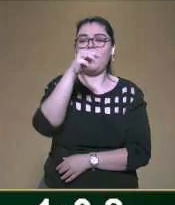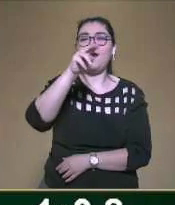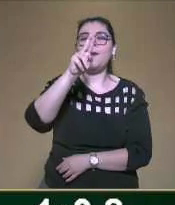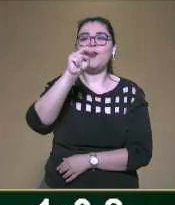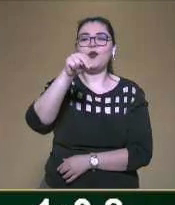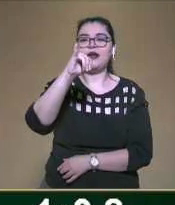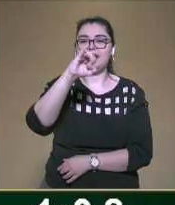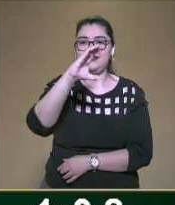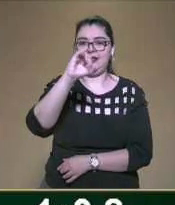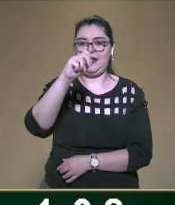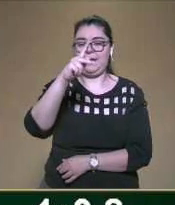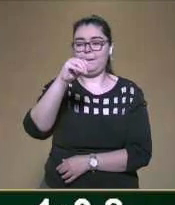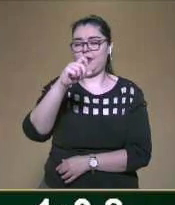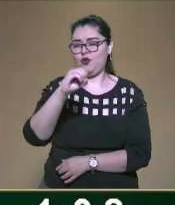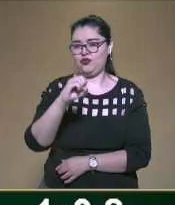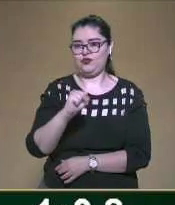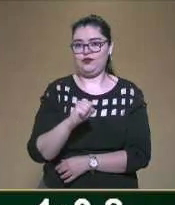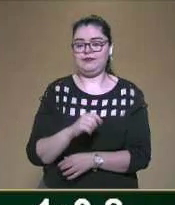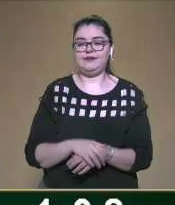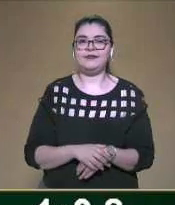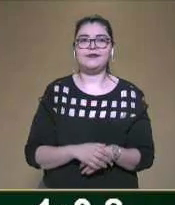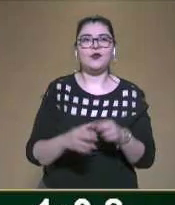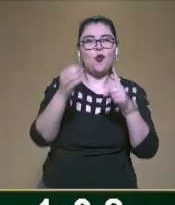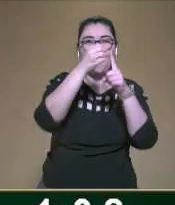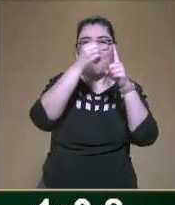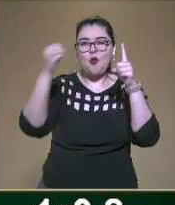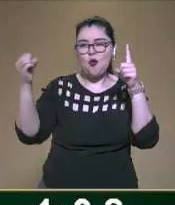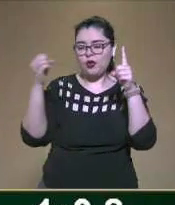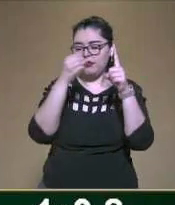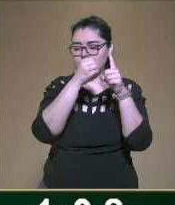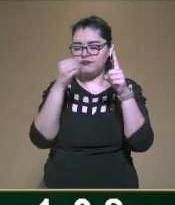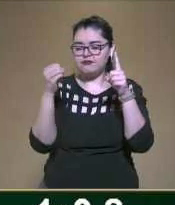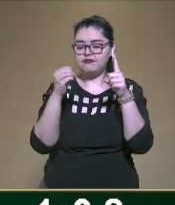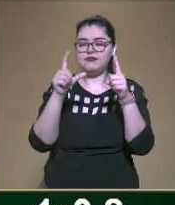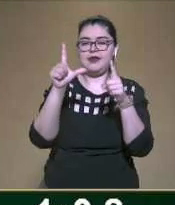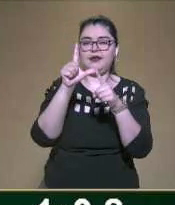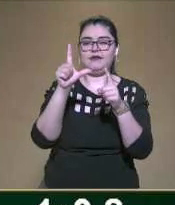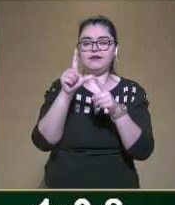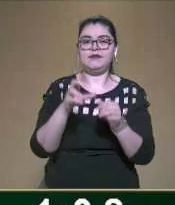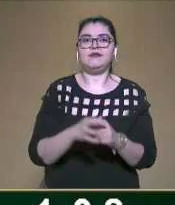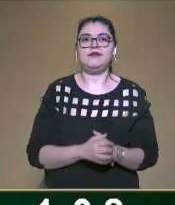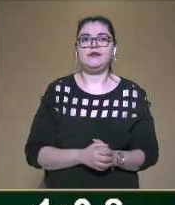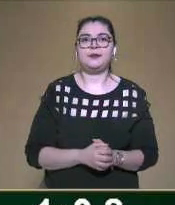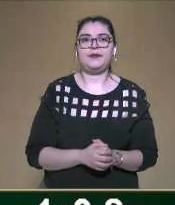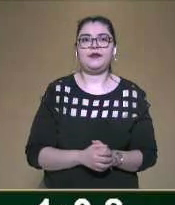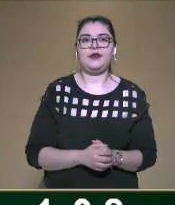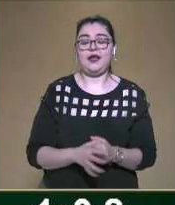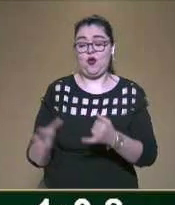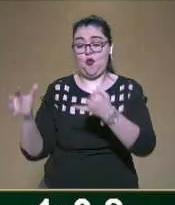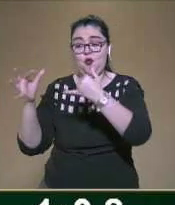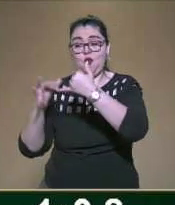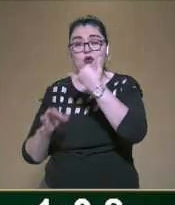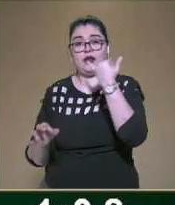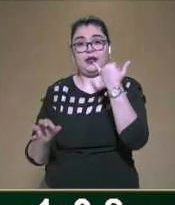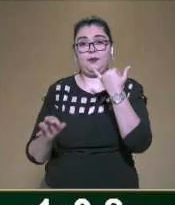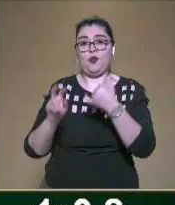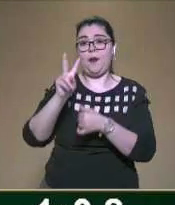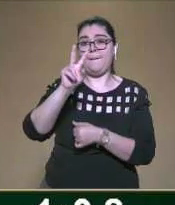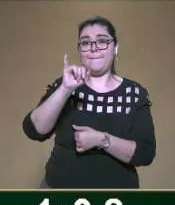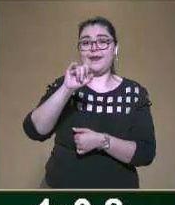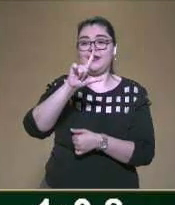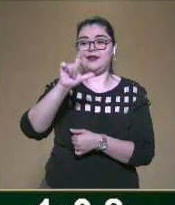51 municipios que están ordenados alfabéticamente. Terminan con Villaldama y empieza con A